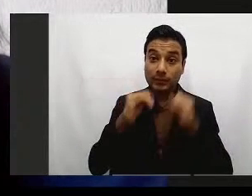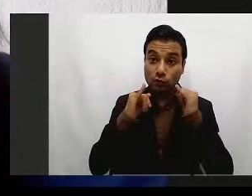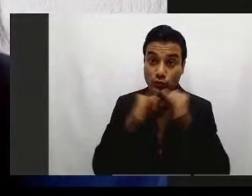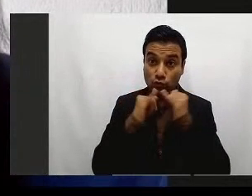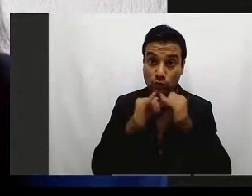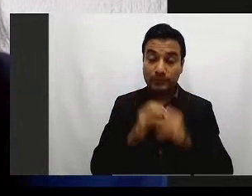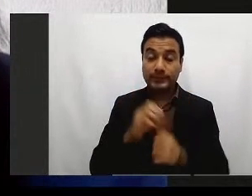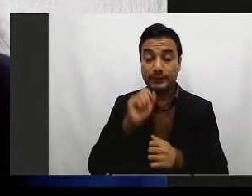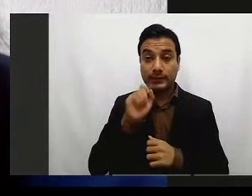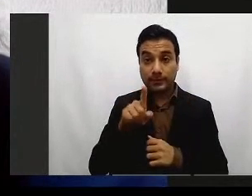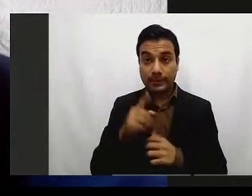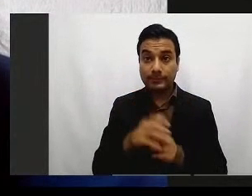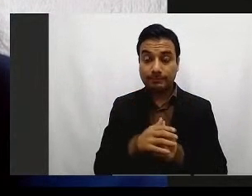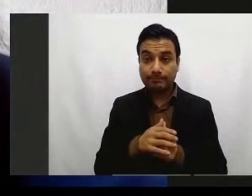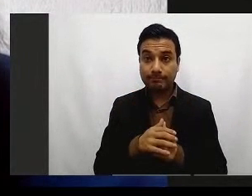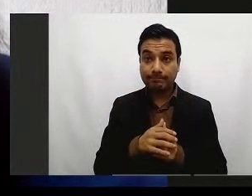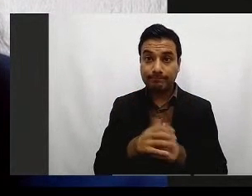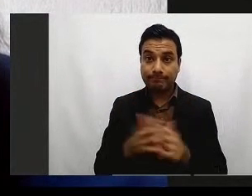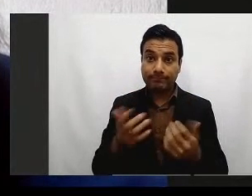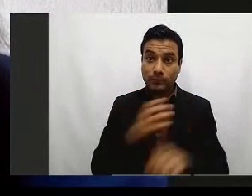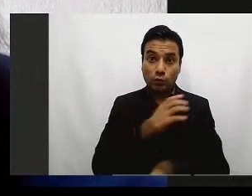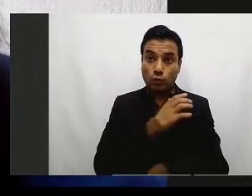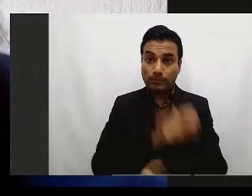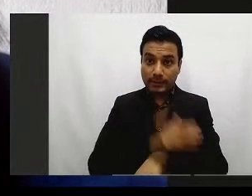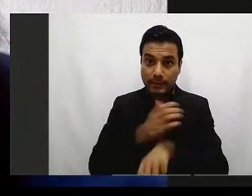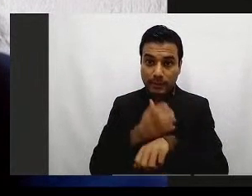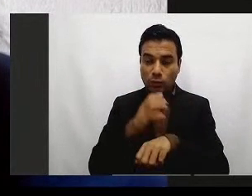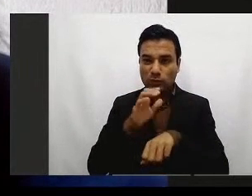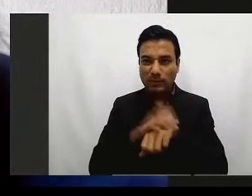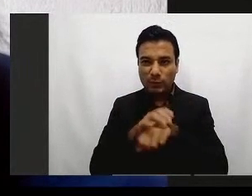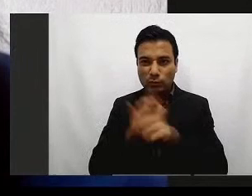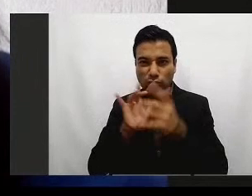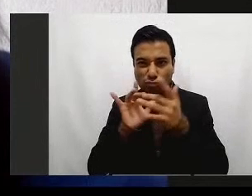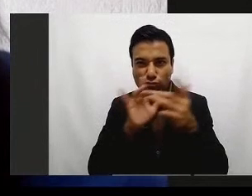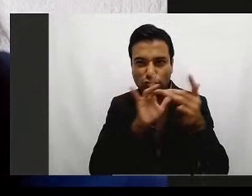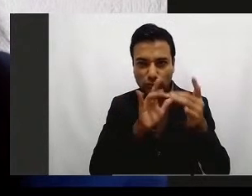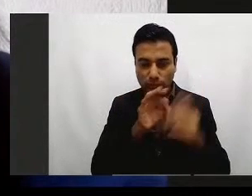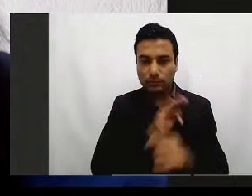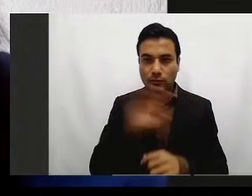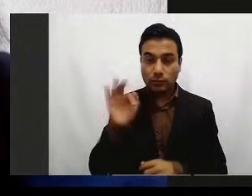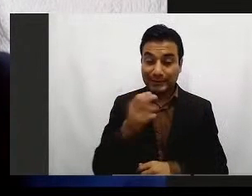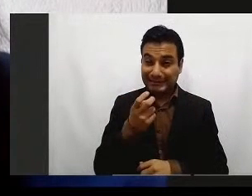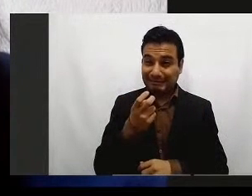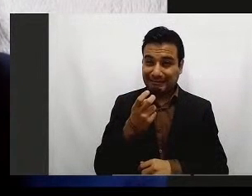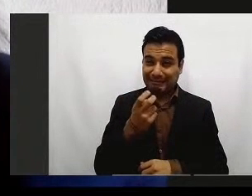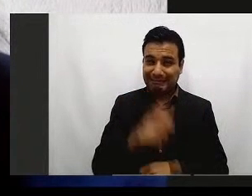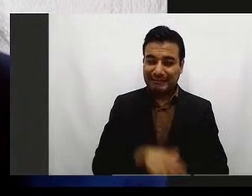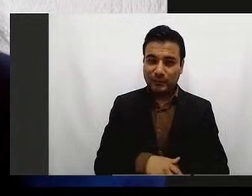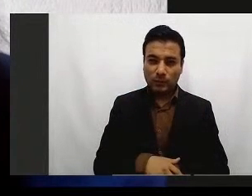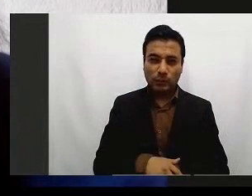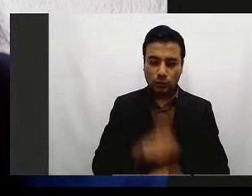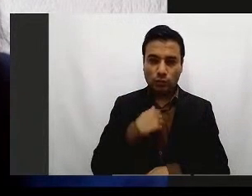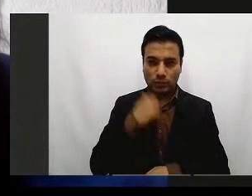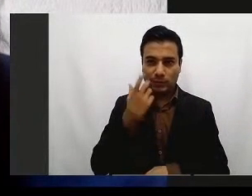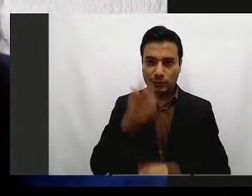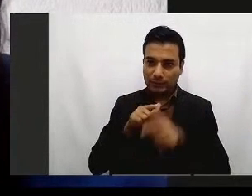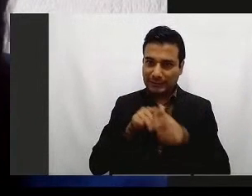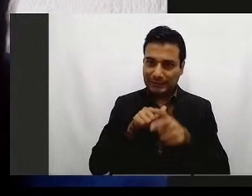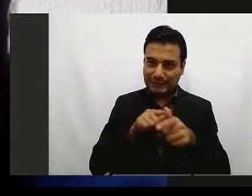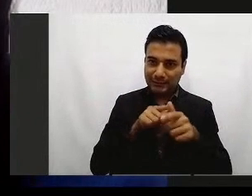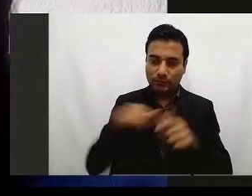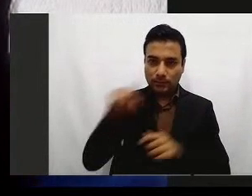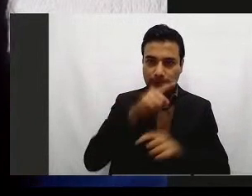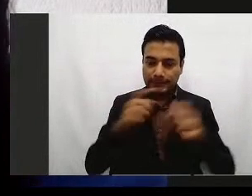diferentes agremiados dentro del sector. Entonces, para mí sería ver la posibilidad de seguir hablando de estas recomendaciones,